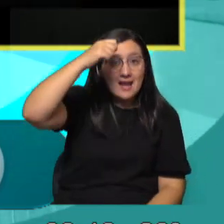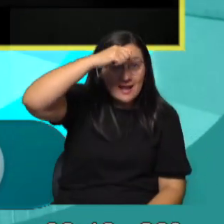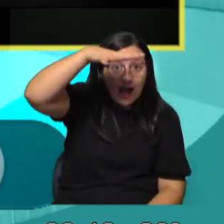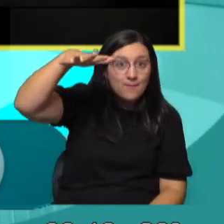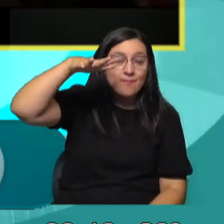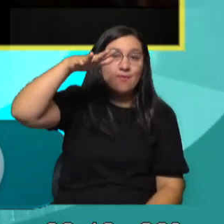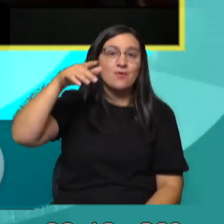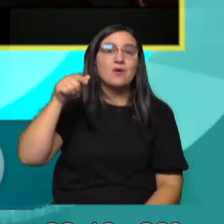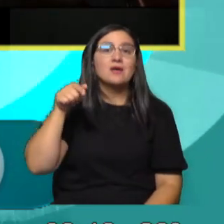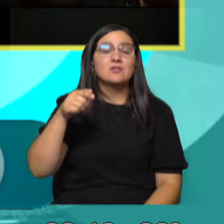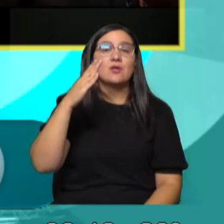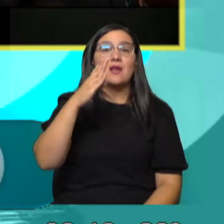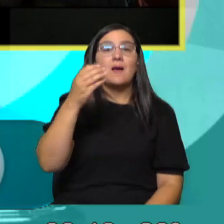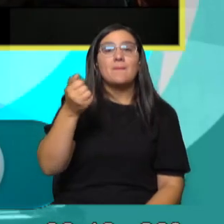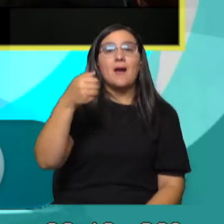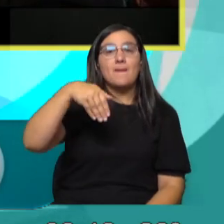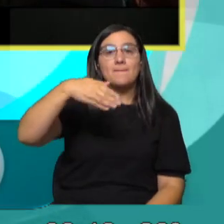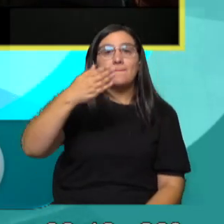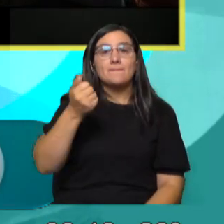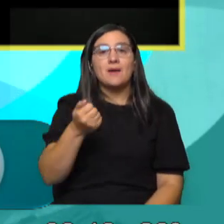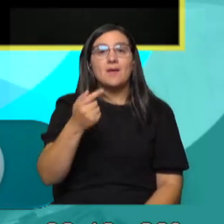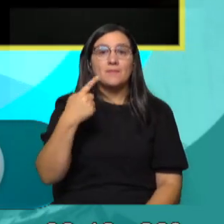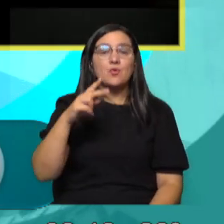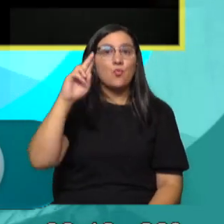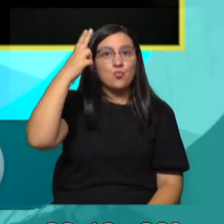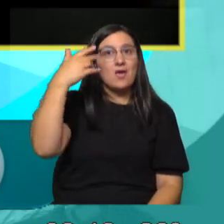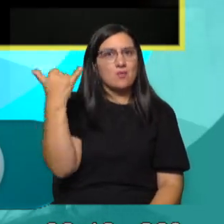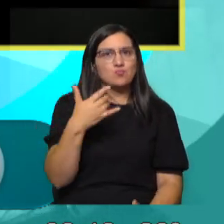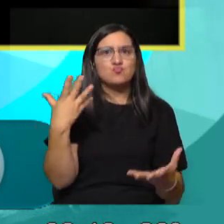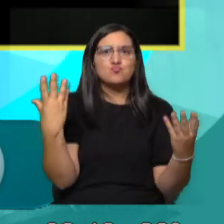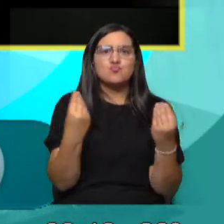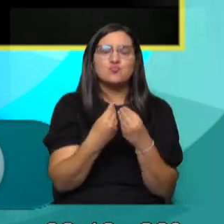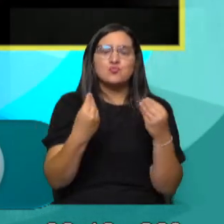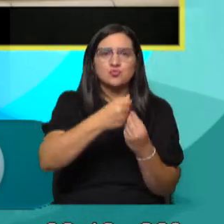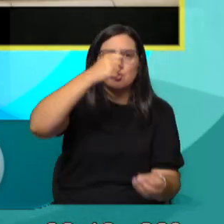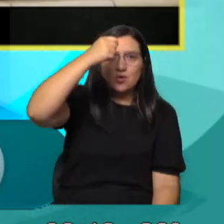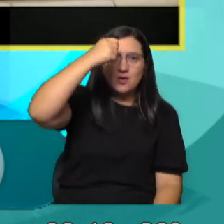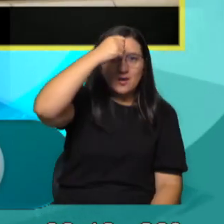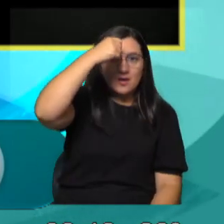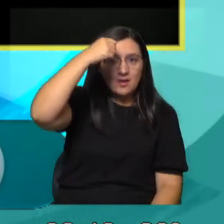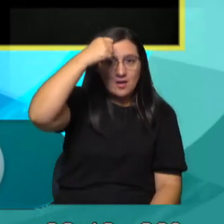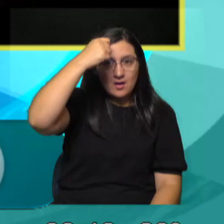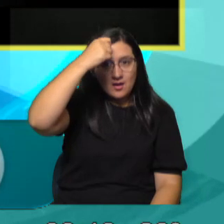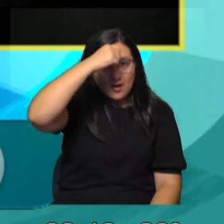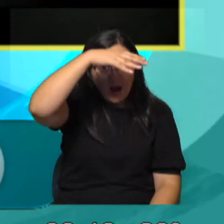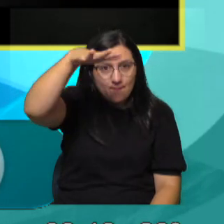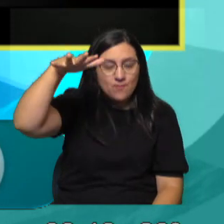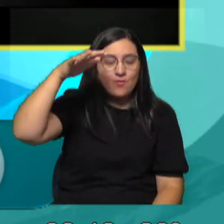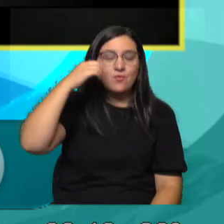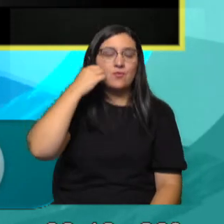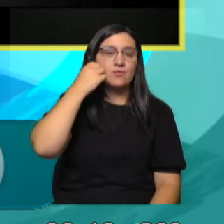está situado en La Pampa, pero digo... Uruguay tiene mucho campo. Es muy parecido. ¿No? Muy parecido. Entonces... Pero además, yo creo que